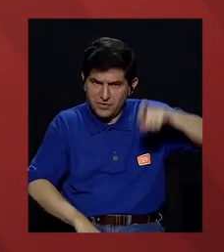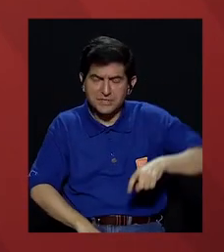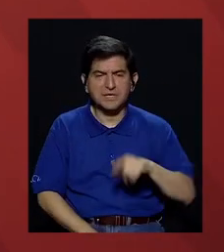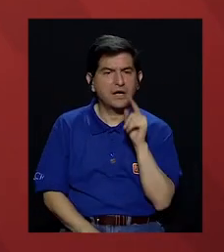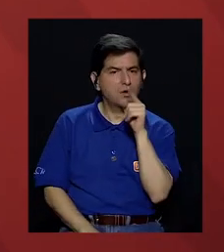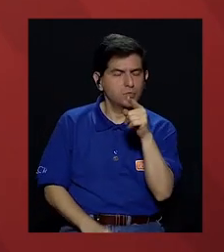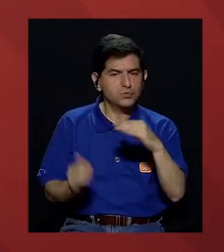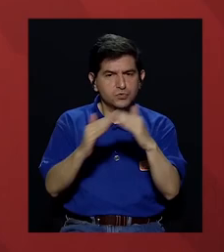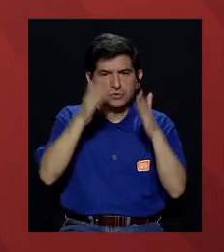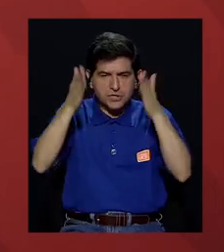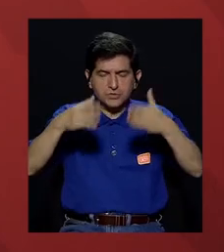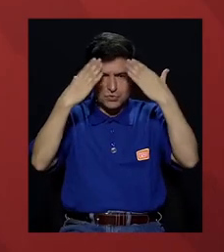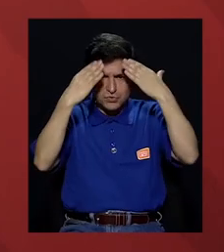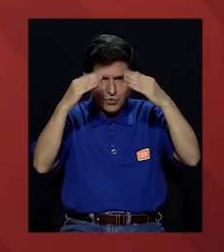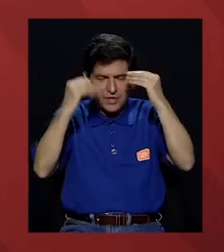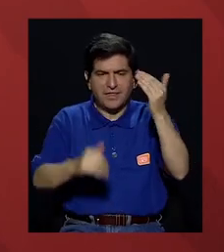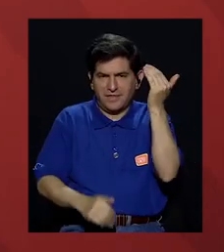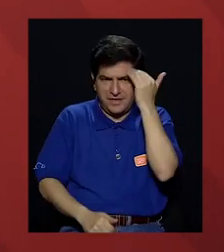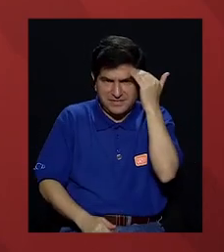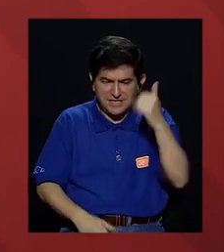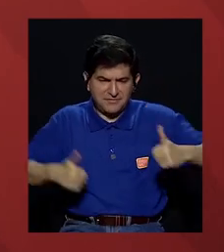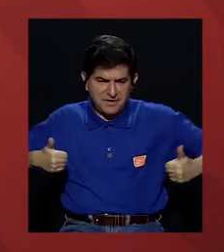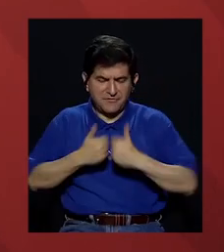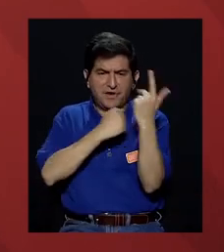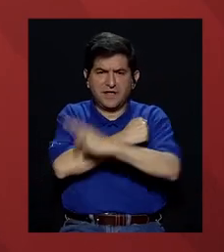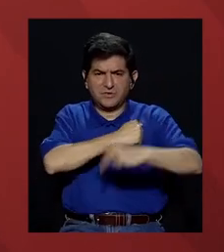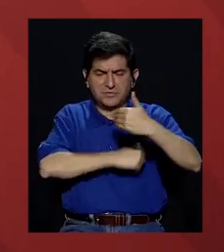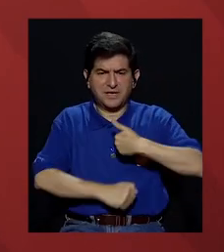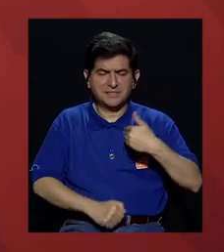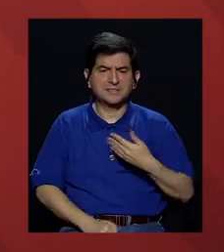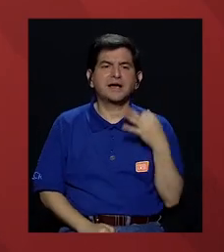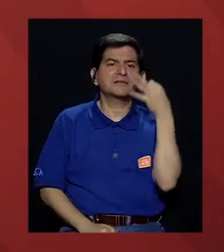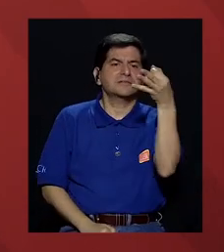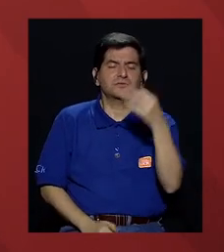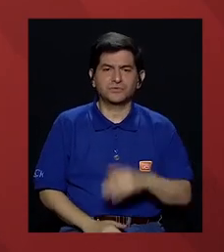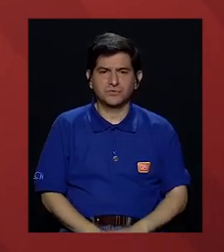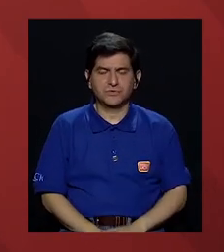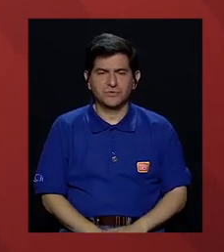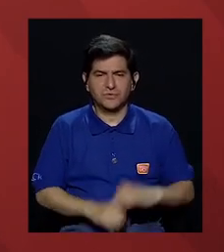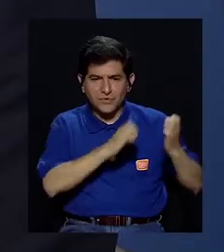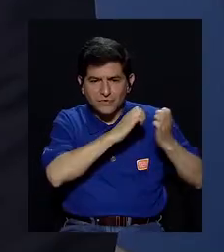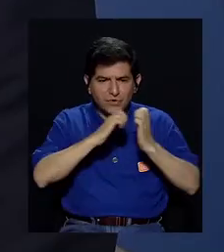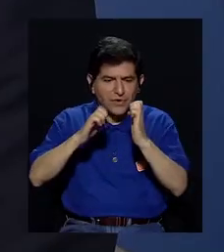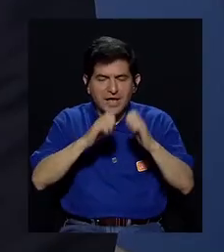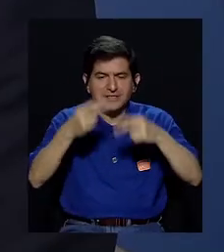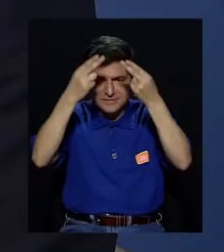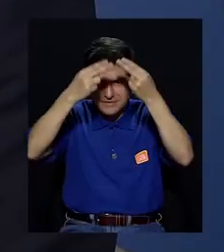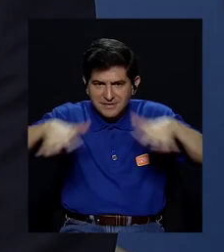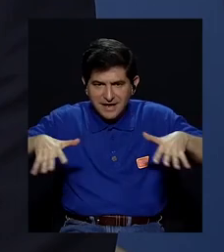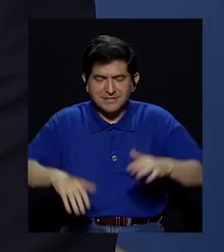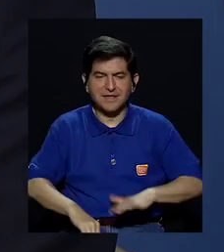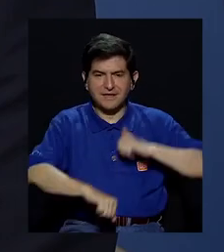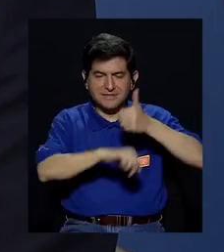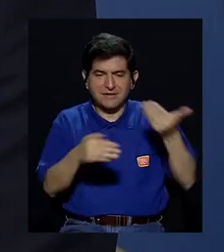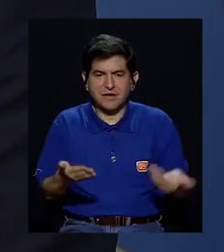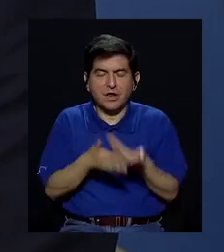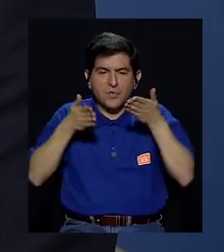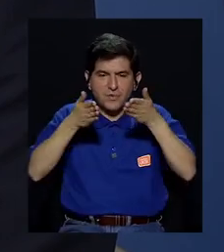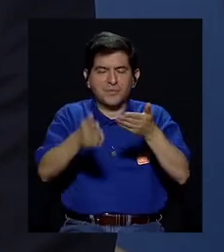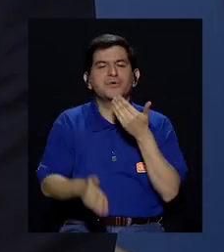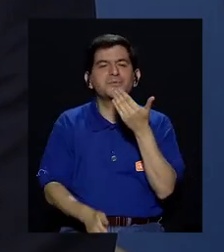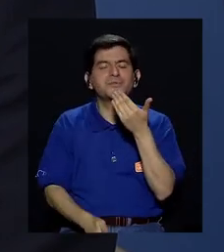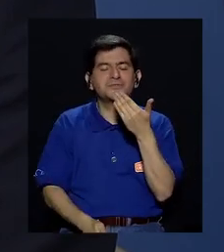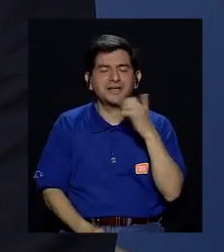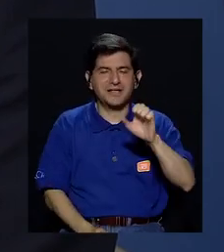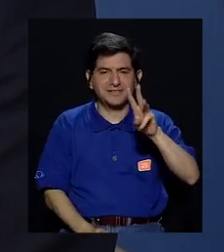necesitamos que usted como ciudadanos informe conozca cuáles son los desafíos países que tenemos de frente la estrategia digital marca un nuevo rumbo